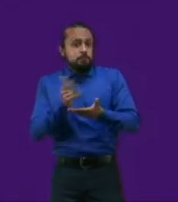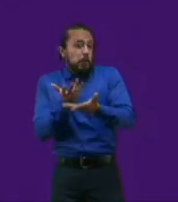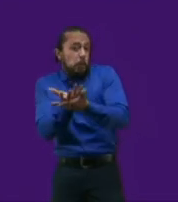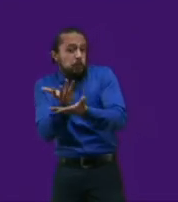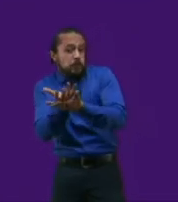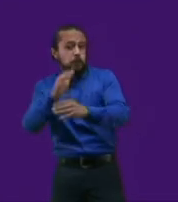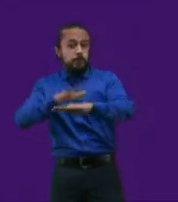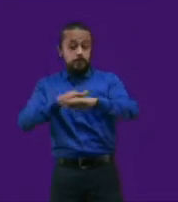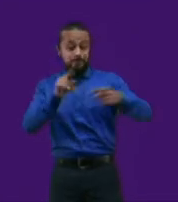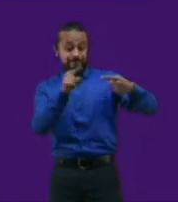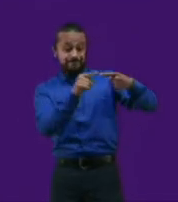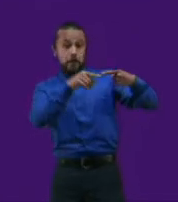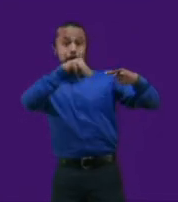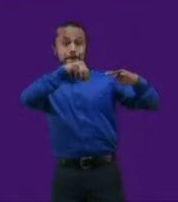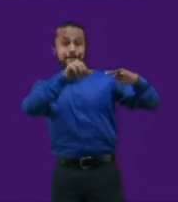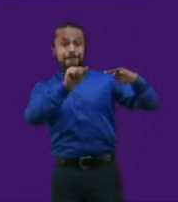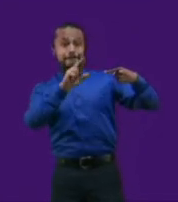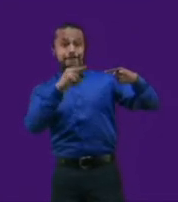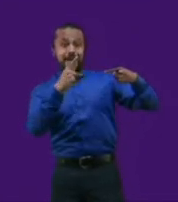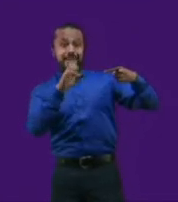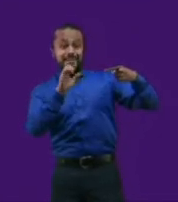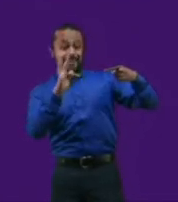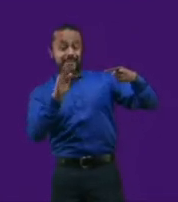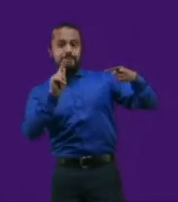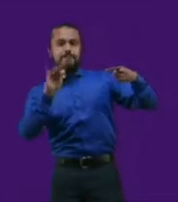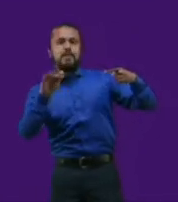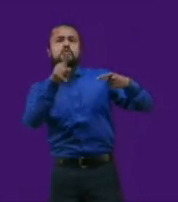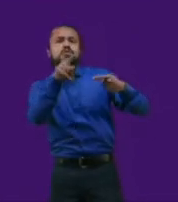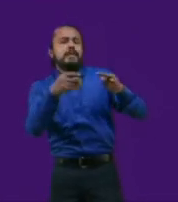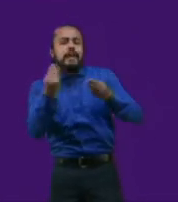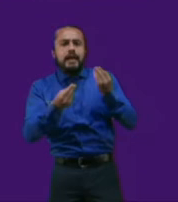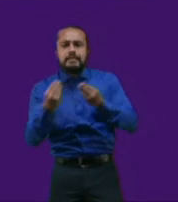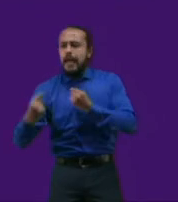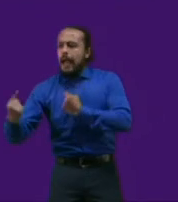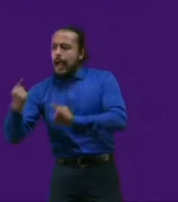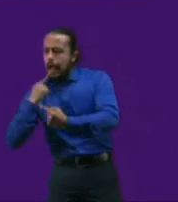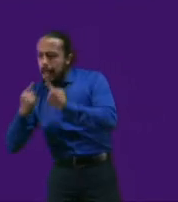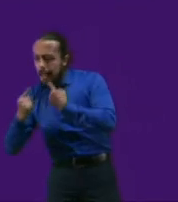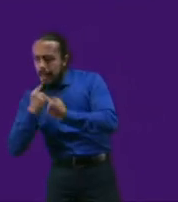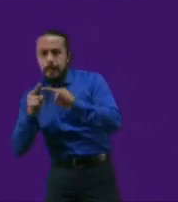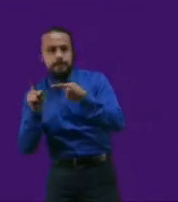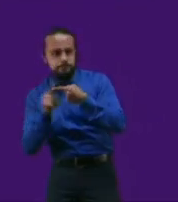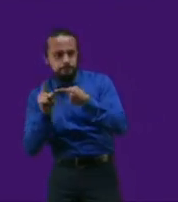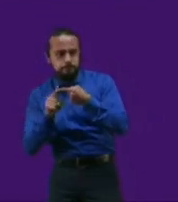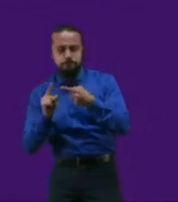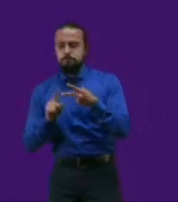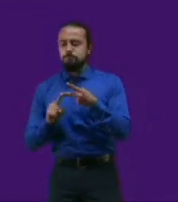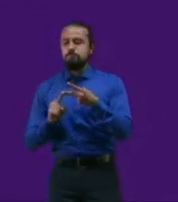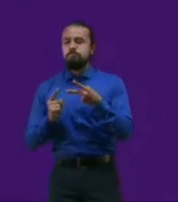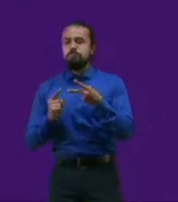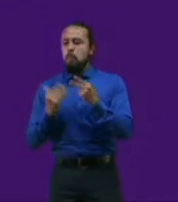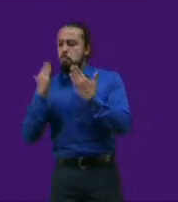fit, te diría es probando, o sea, es hablando con tus usuarios,